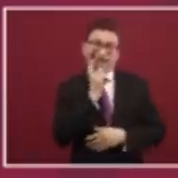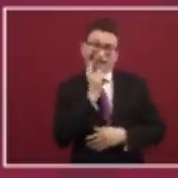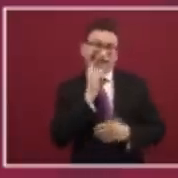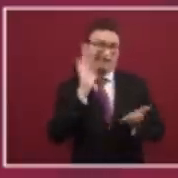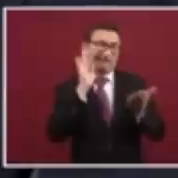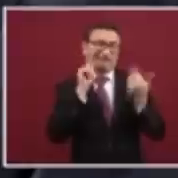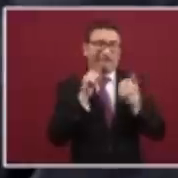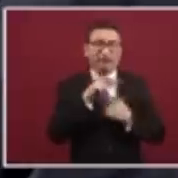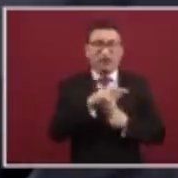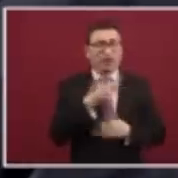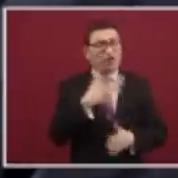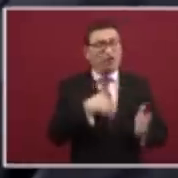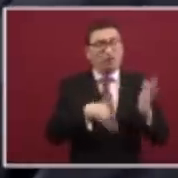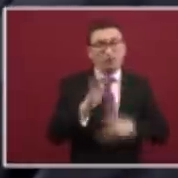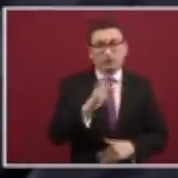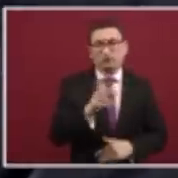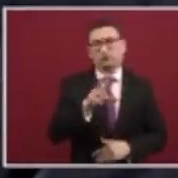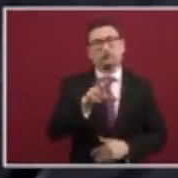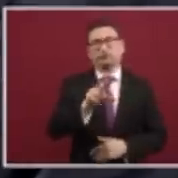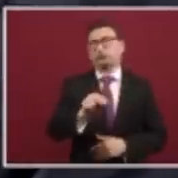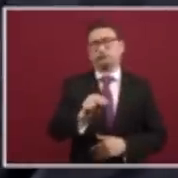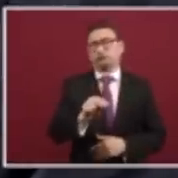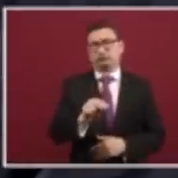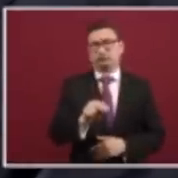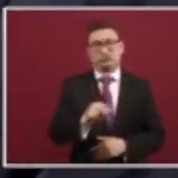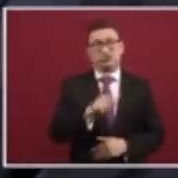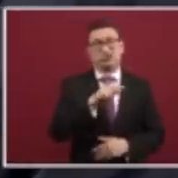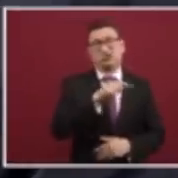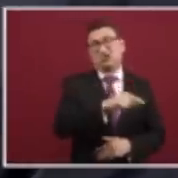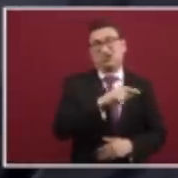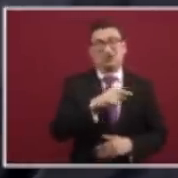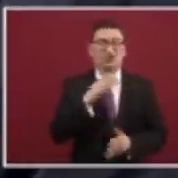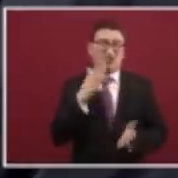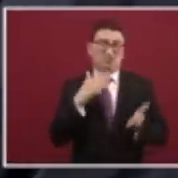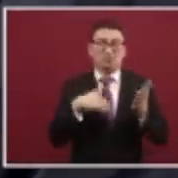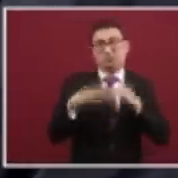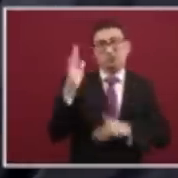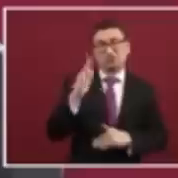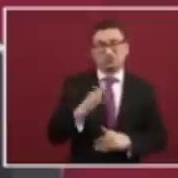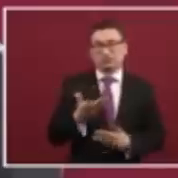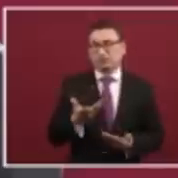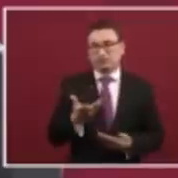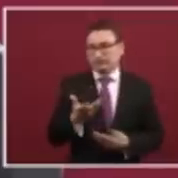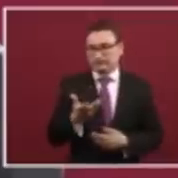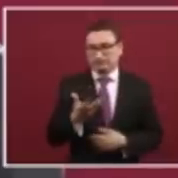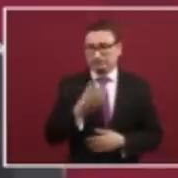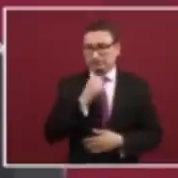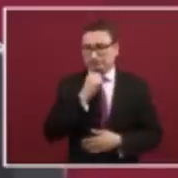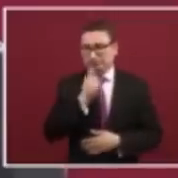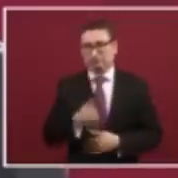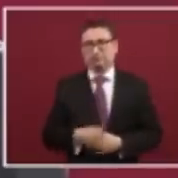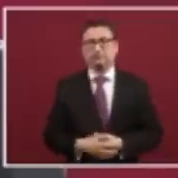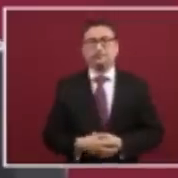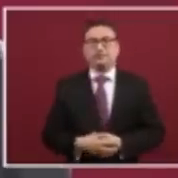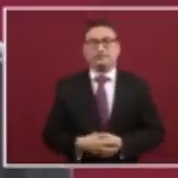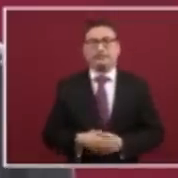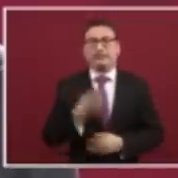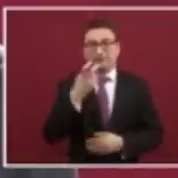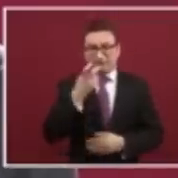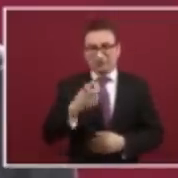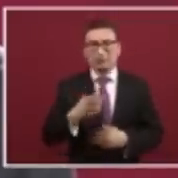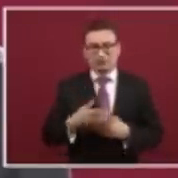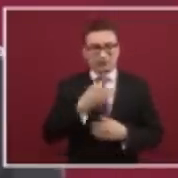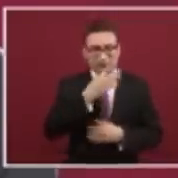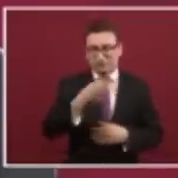que triunfó a toda costa sin escrúpulos morales de ninguna índole. Entonces, eso es lo que yo